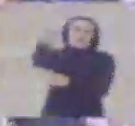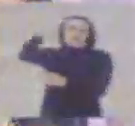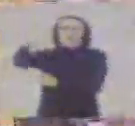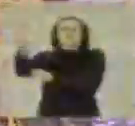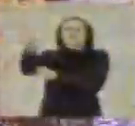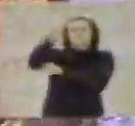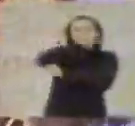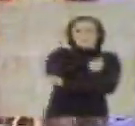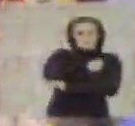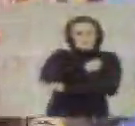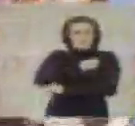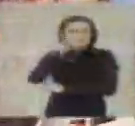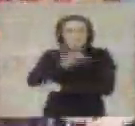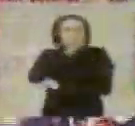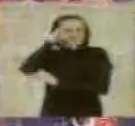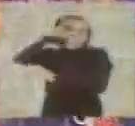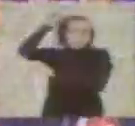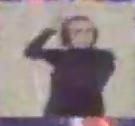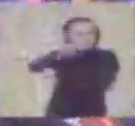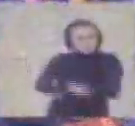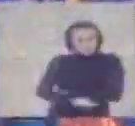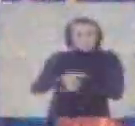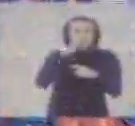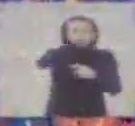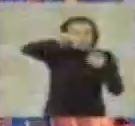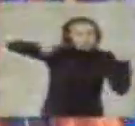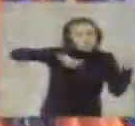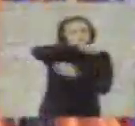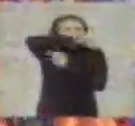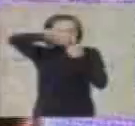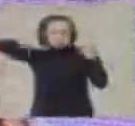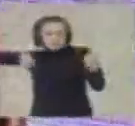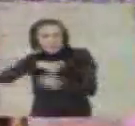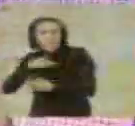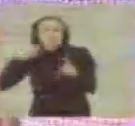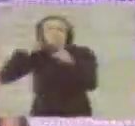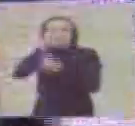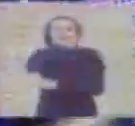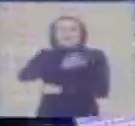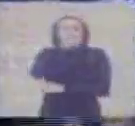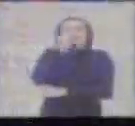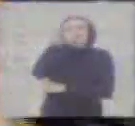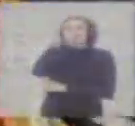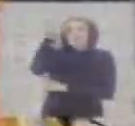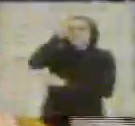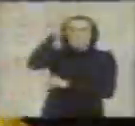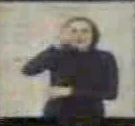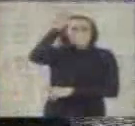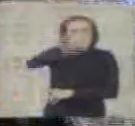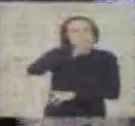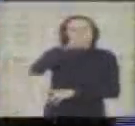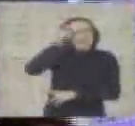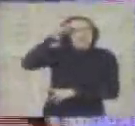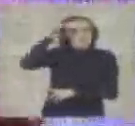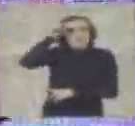por escuchar tu voz, porque cada año cantes algo mejor y sorprendas al pueblo